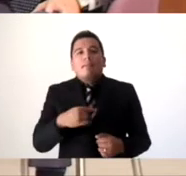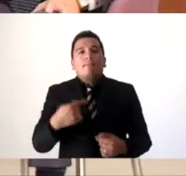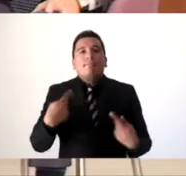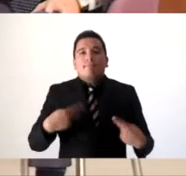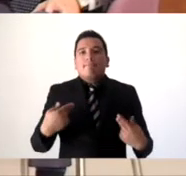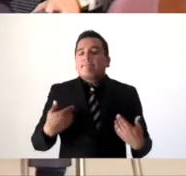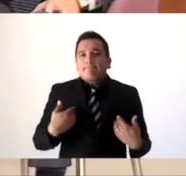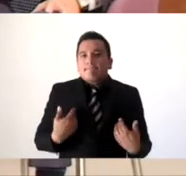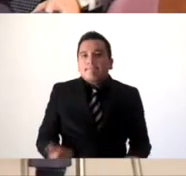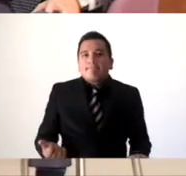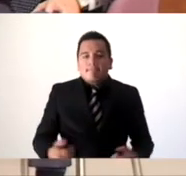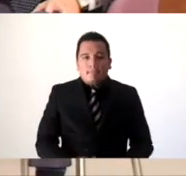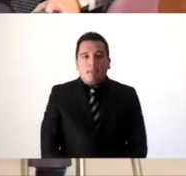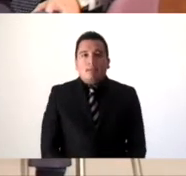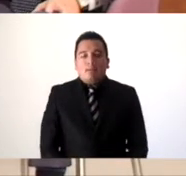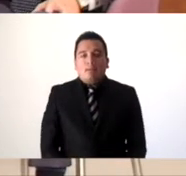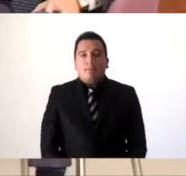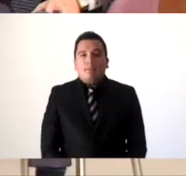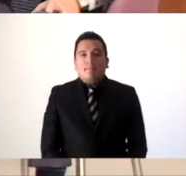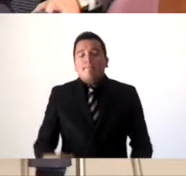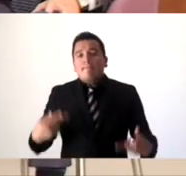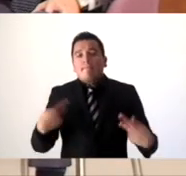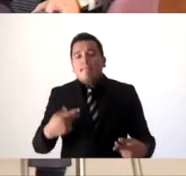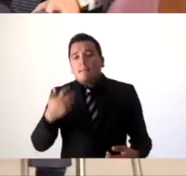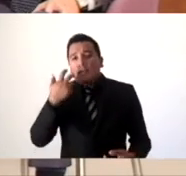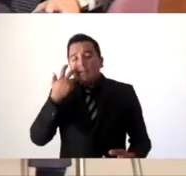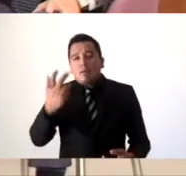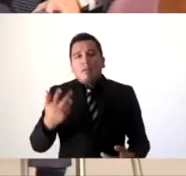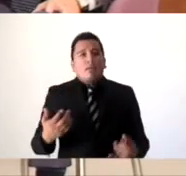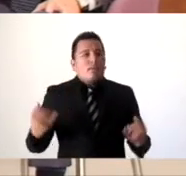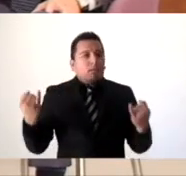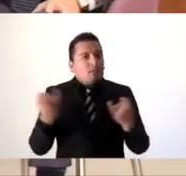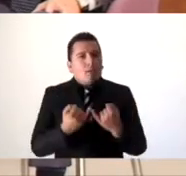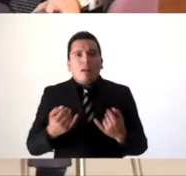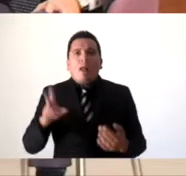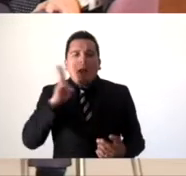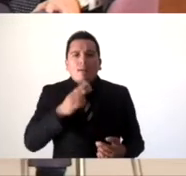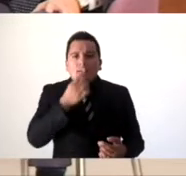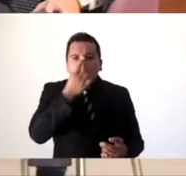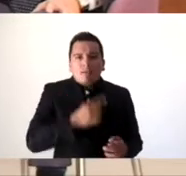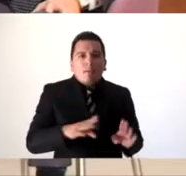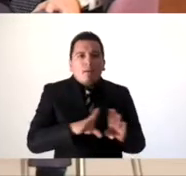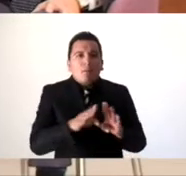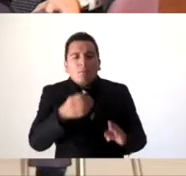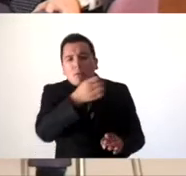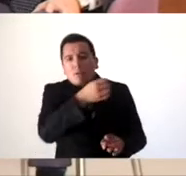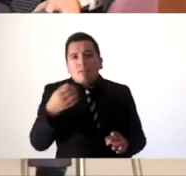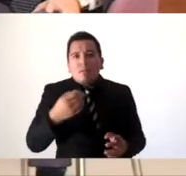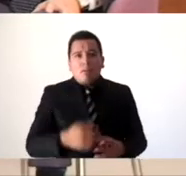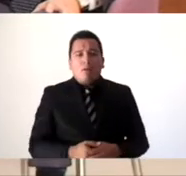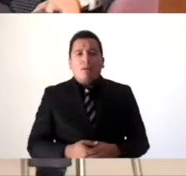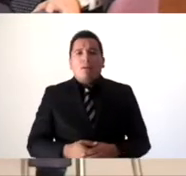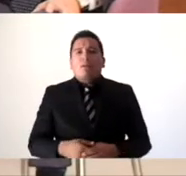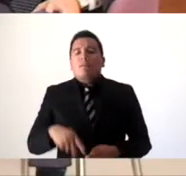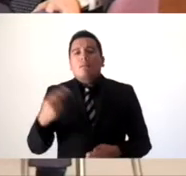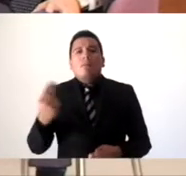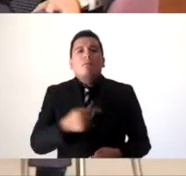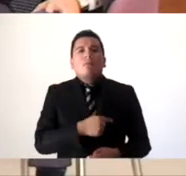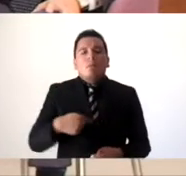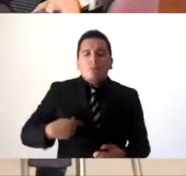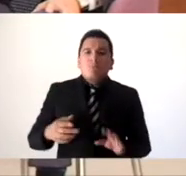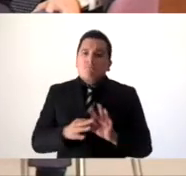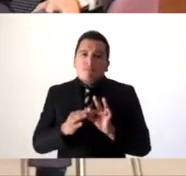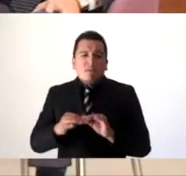vista de la comprensión ciudadana. La ciudadanía lo que quiere es que también se le diga cómo se organizan las elecciones de una